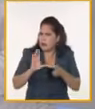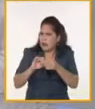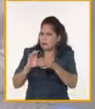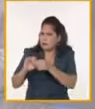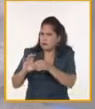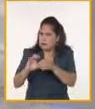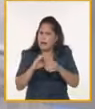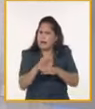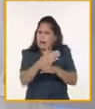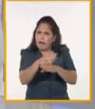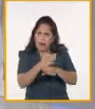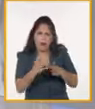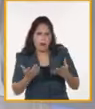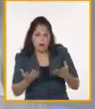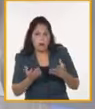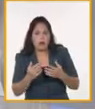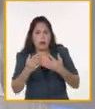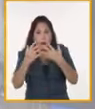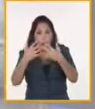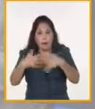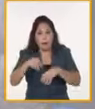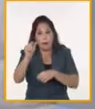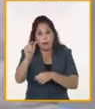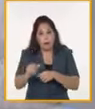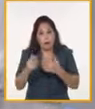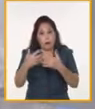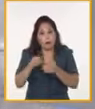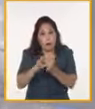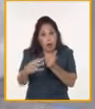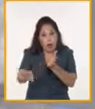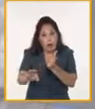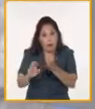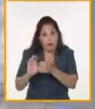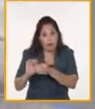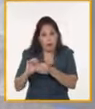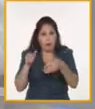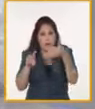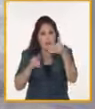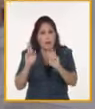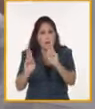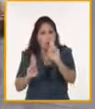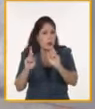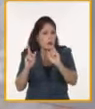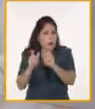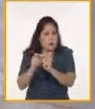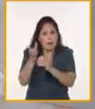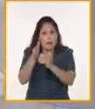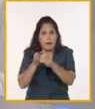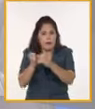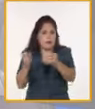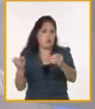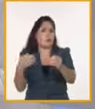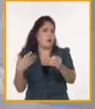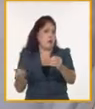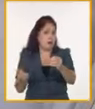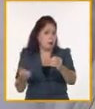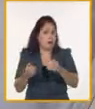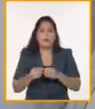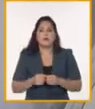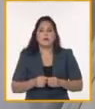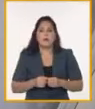mipyme y un productor de arroz se han puesto de acuerdo cómo participa cada uno y cómo se dividen los resultados es decir No solo